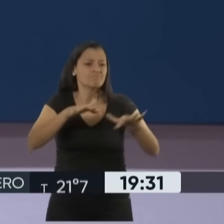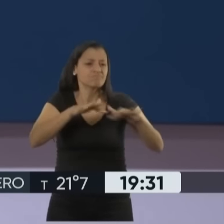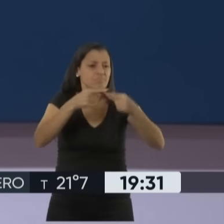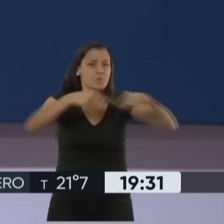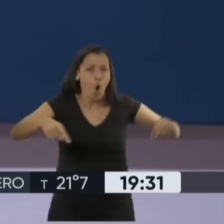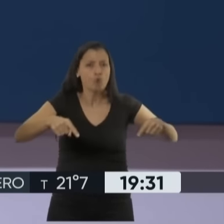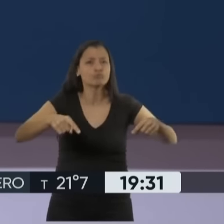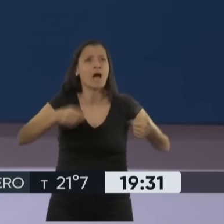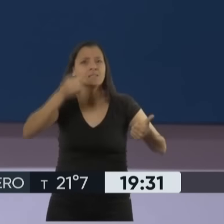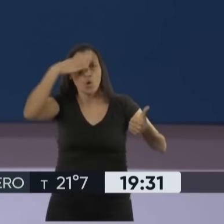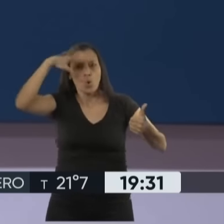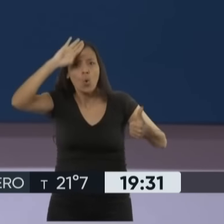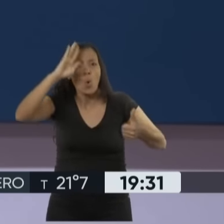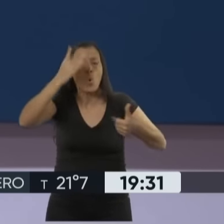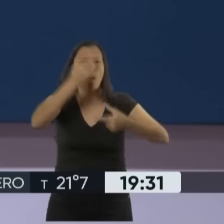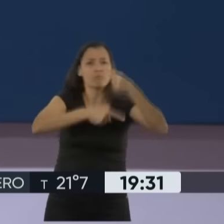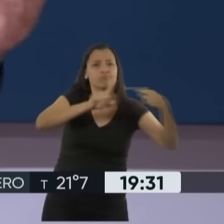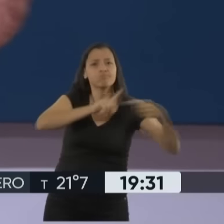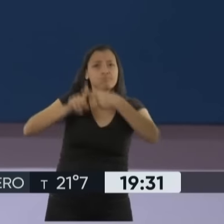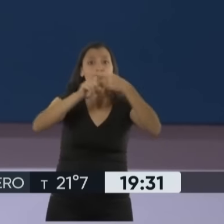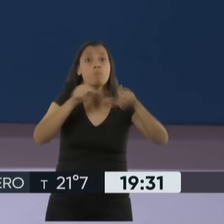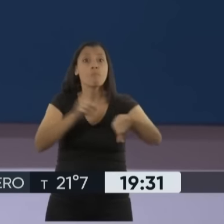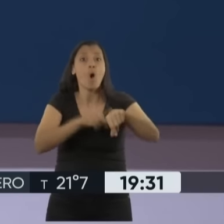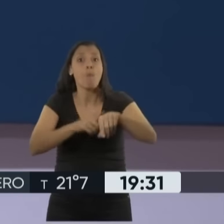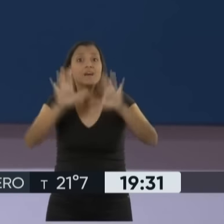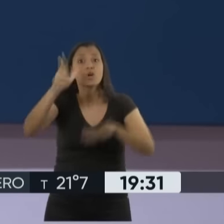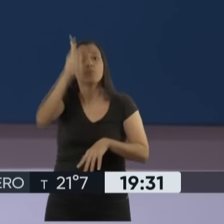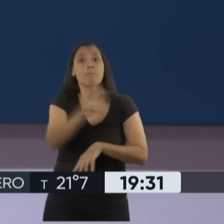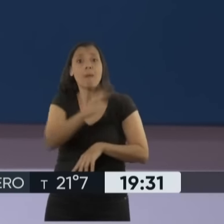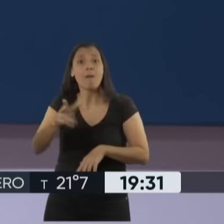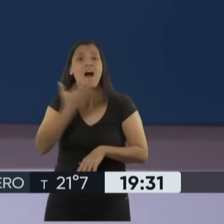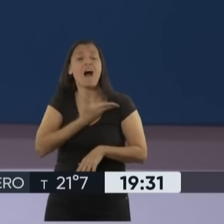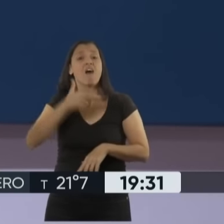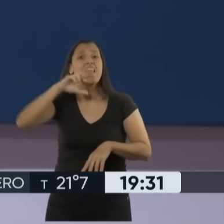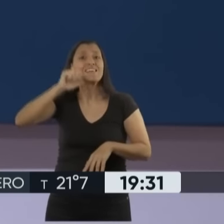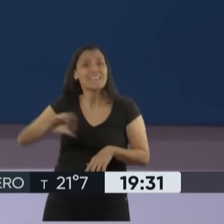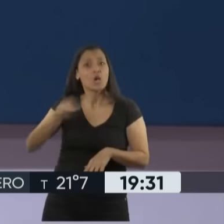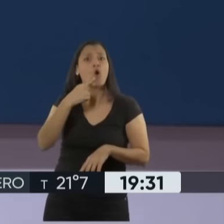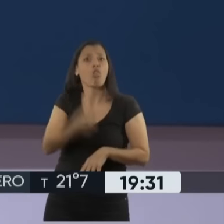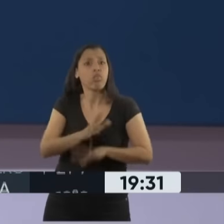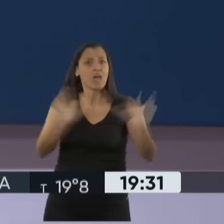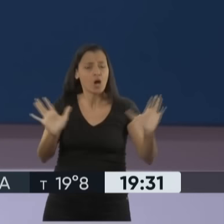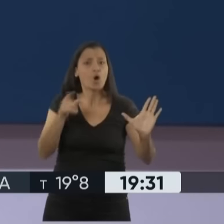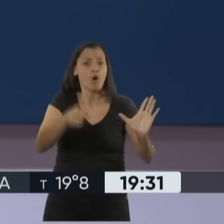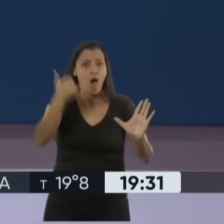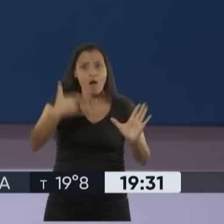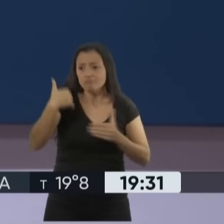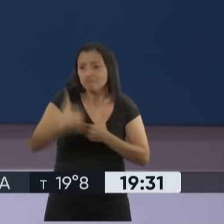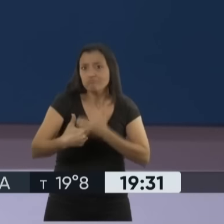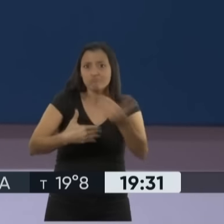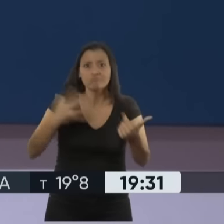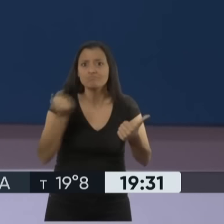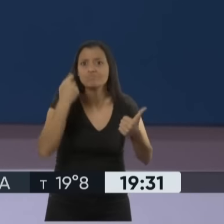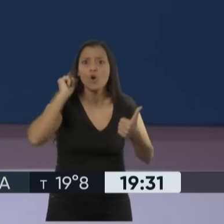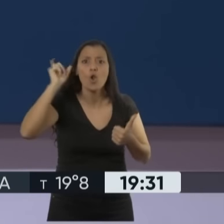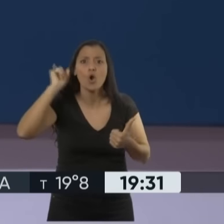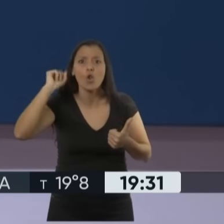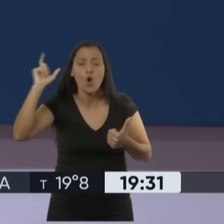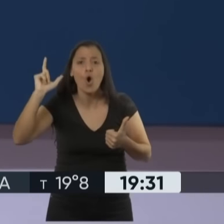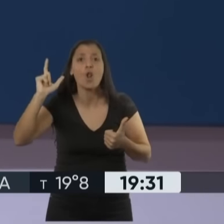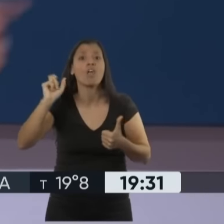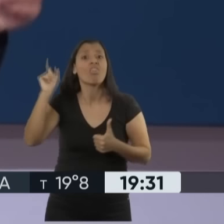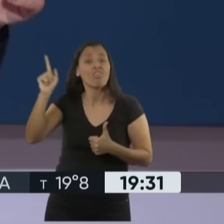de acercamiento a cuba en la que el papá francisco me dio que habían significado avances logrados por la administración de barack